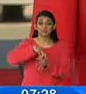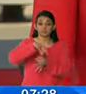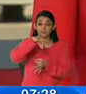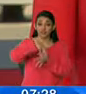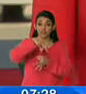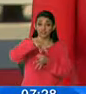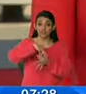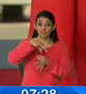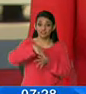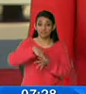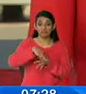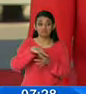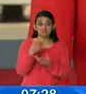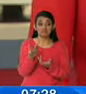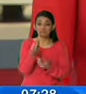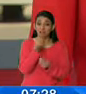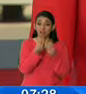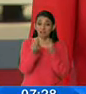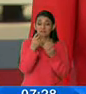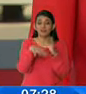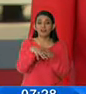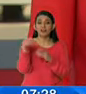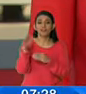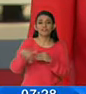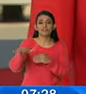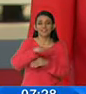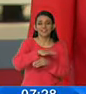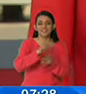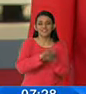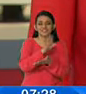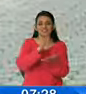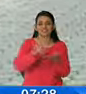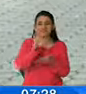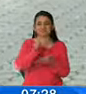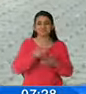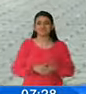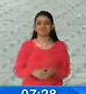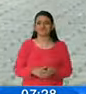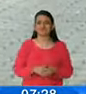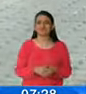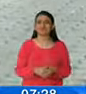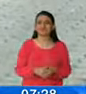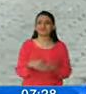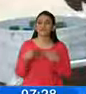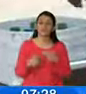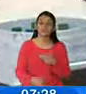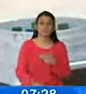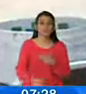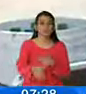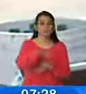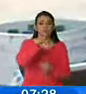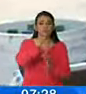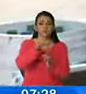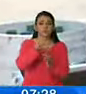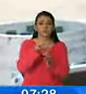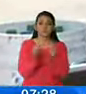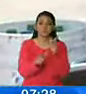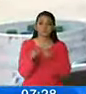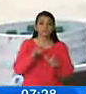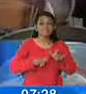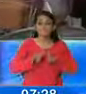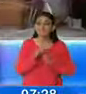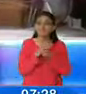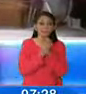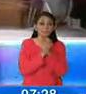comicios acompañaron a los votantes en las afueras de las juntas receptoras. Esta larga jornada electoral también es aprovechada por